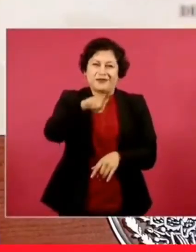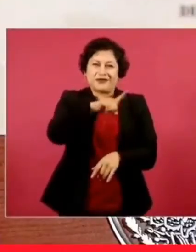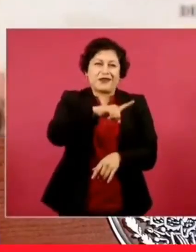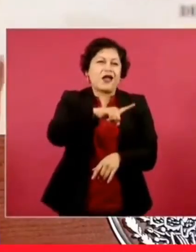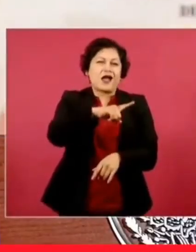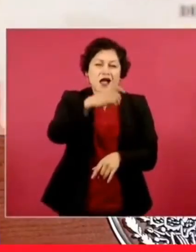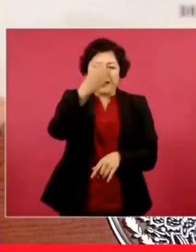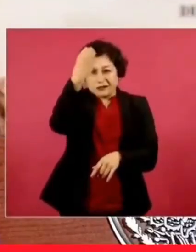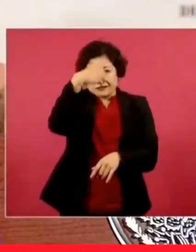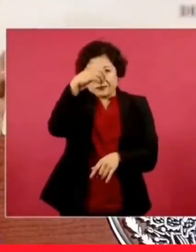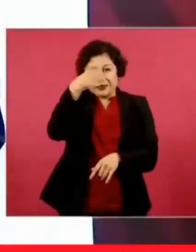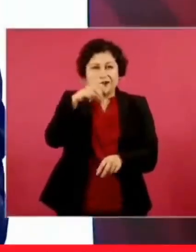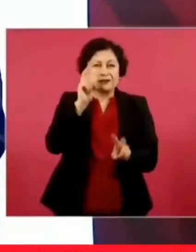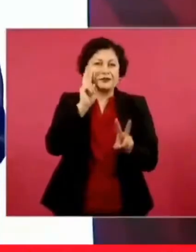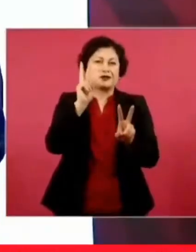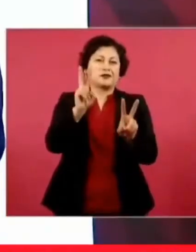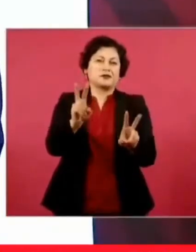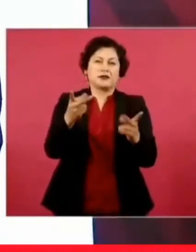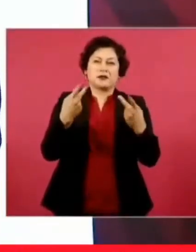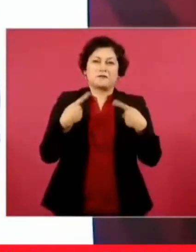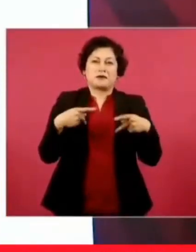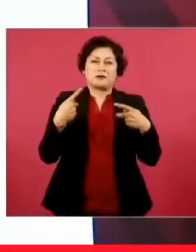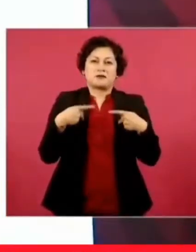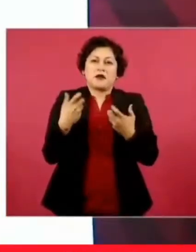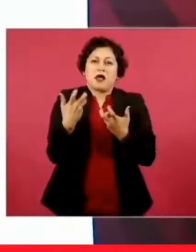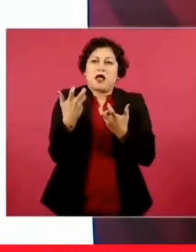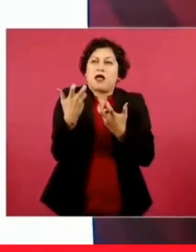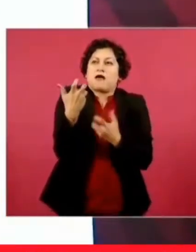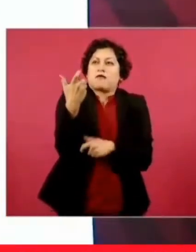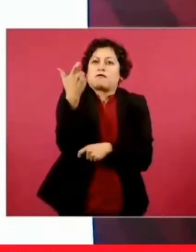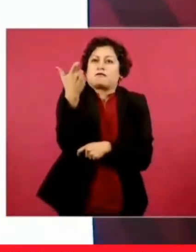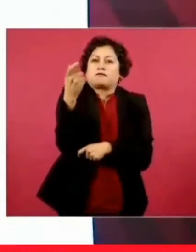se produce infelicidad.